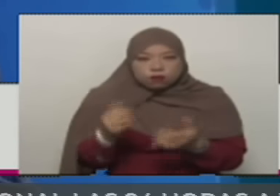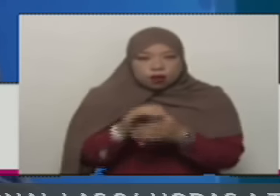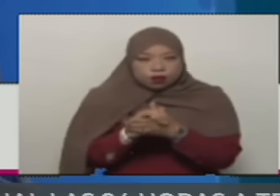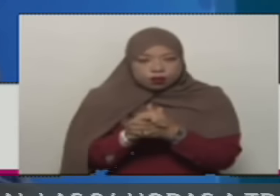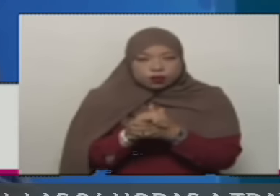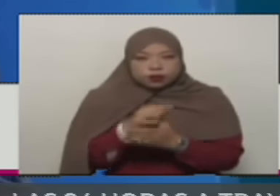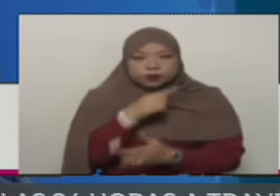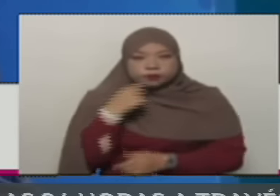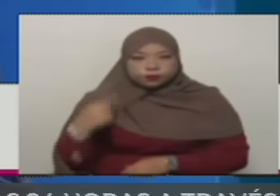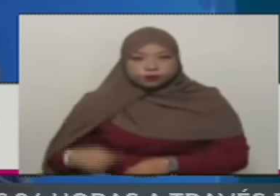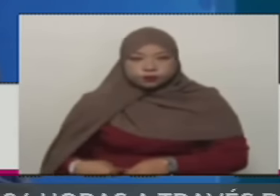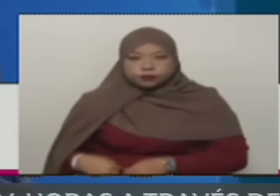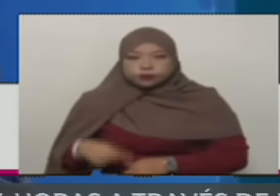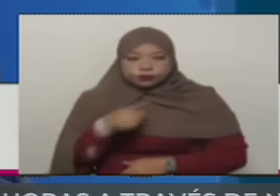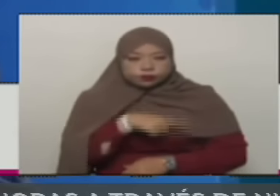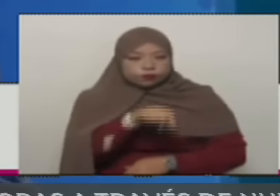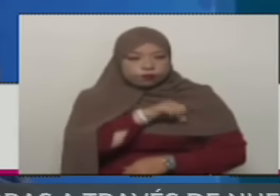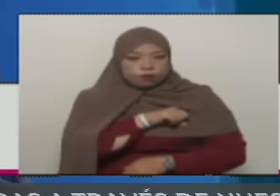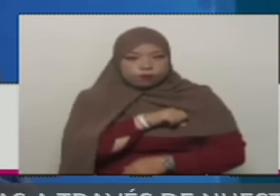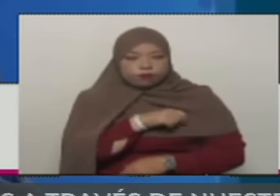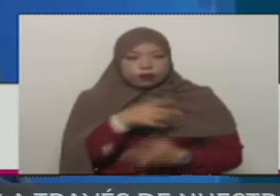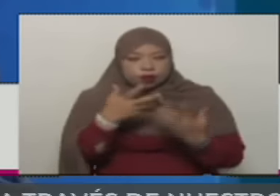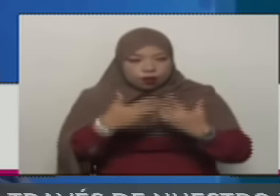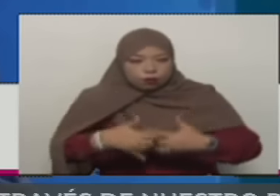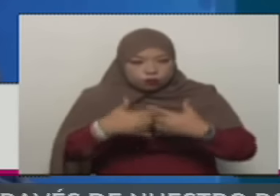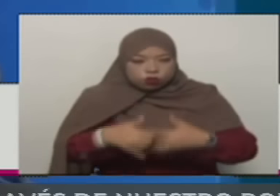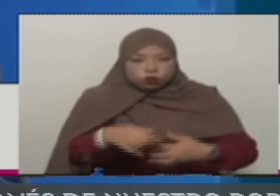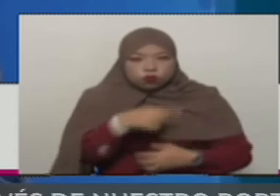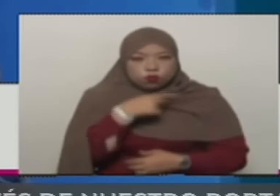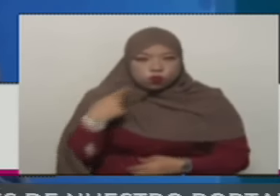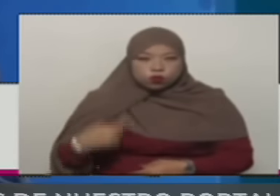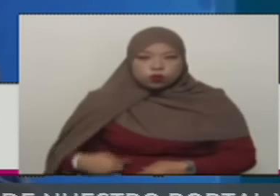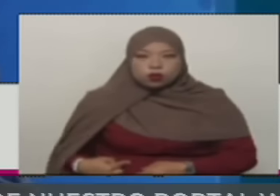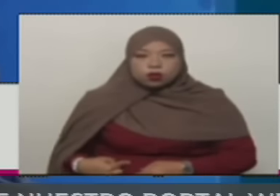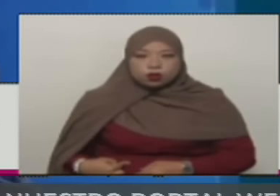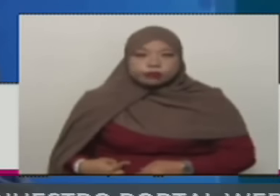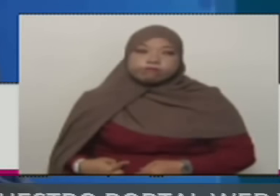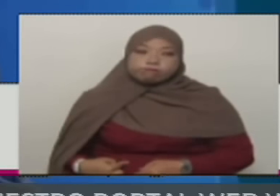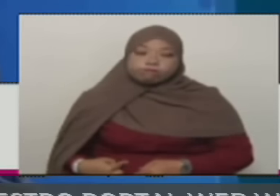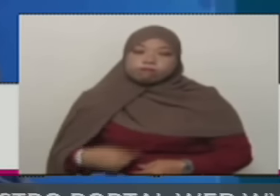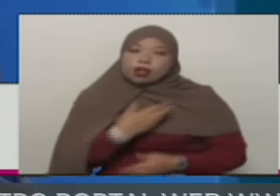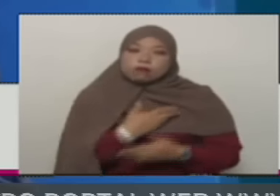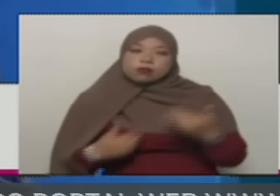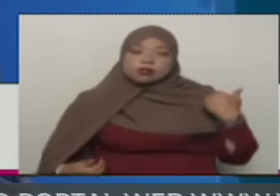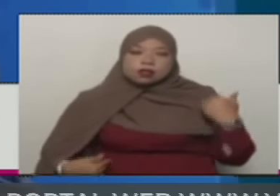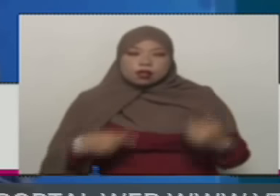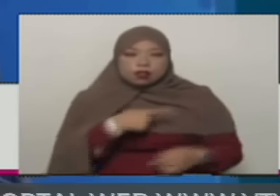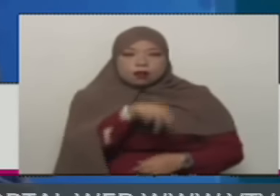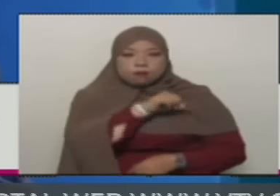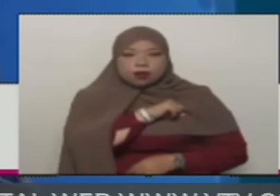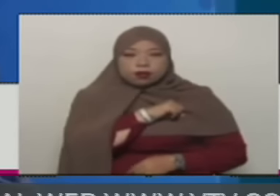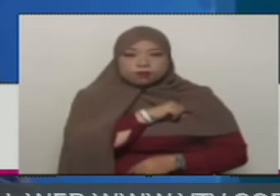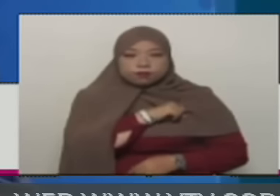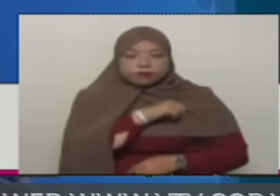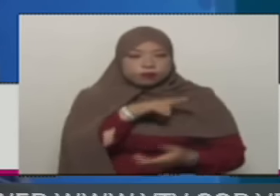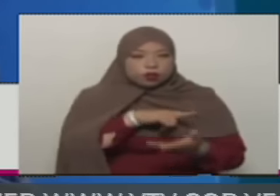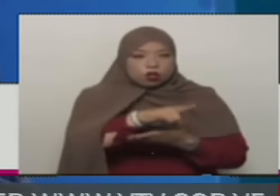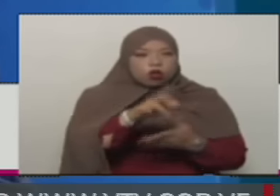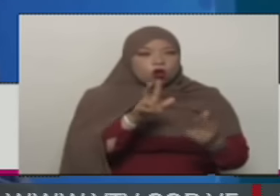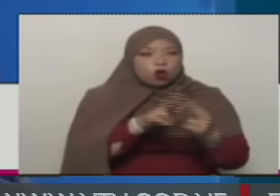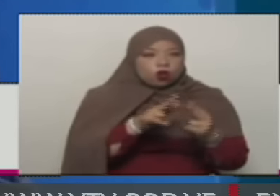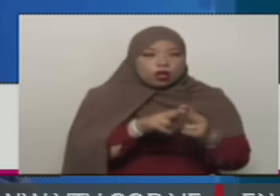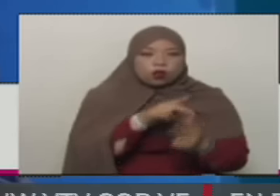salvar la economía española con las inversiones chinas. Es mucho decir. Y hoy por hoy China es la gran inversionista